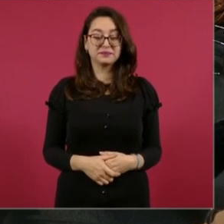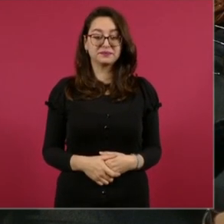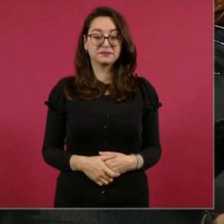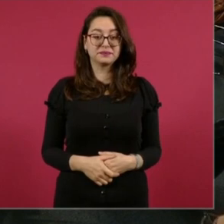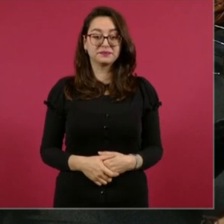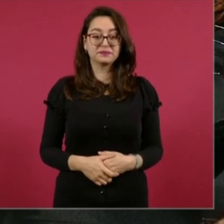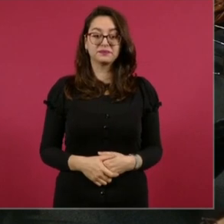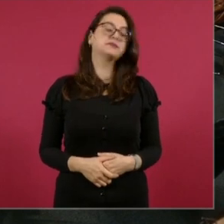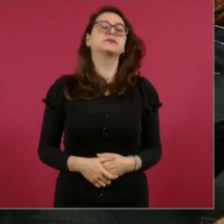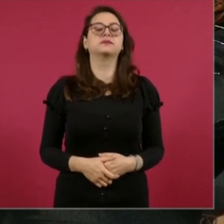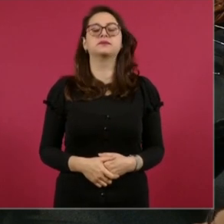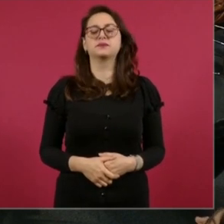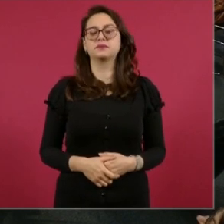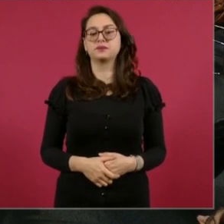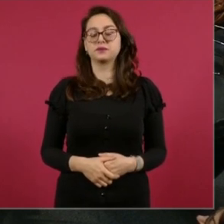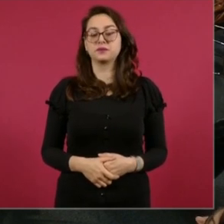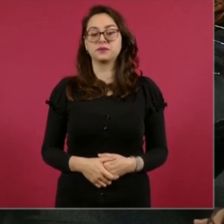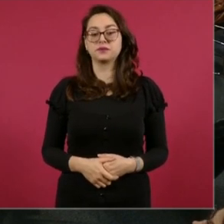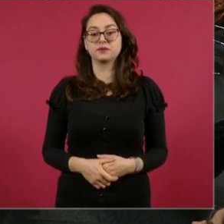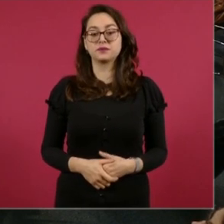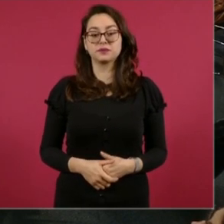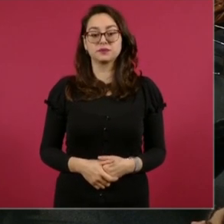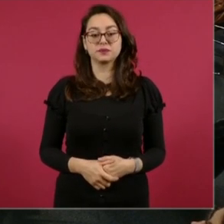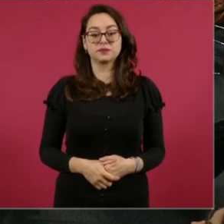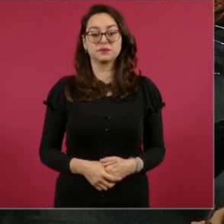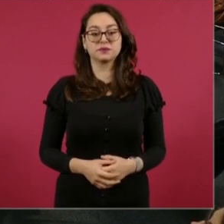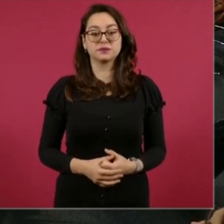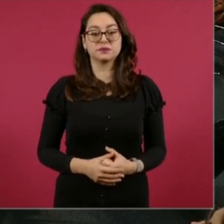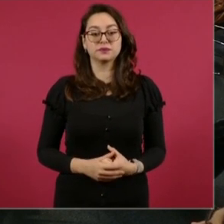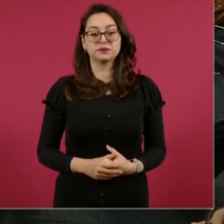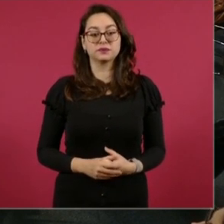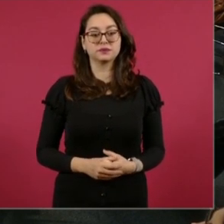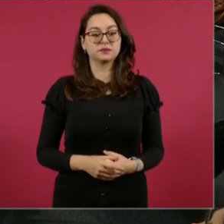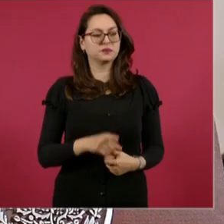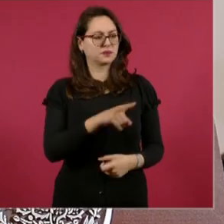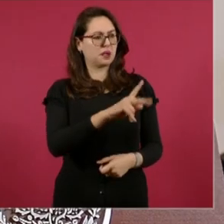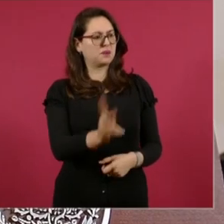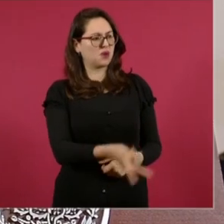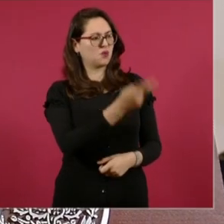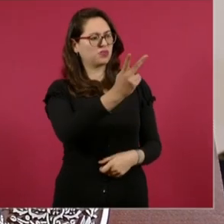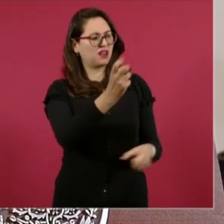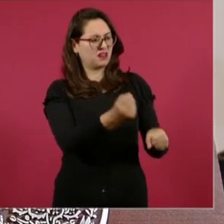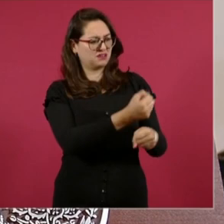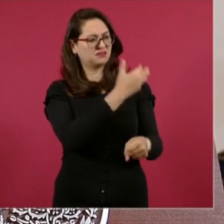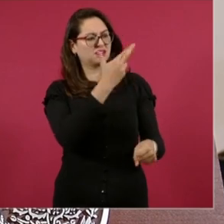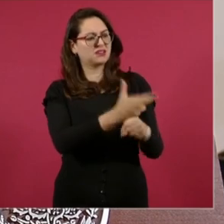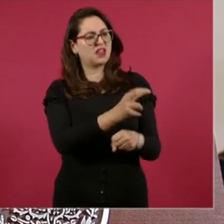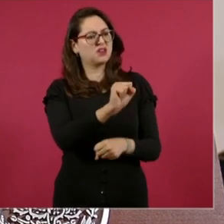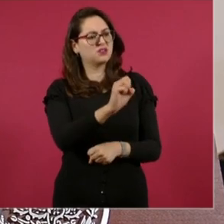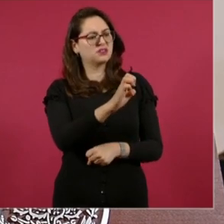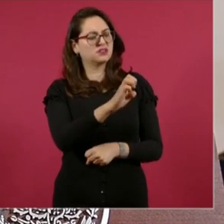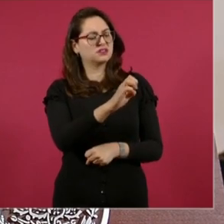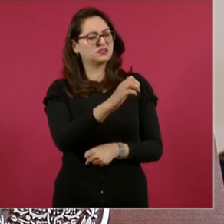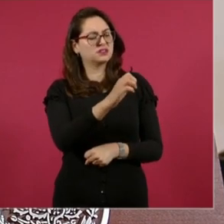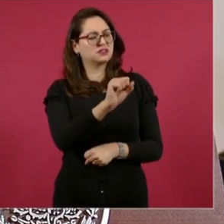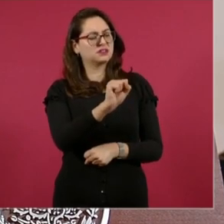sí, luego te lo. O al secretario de Agricultura.